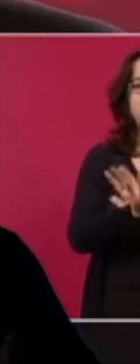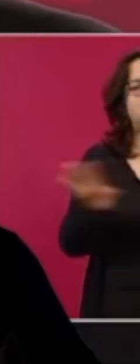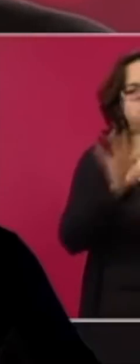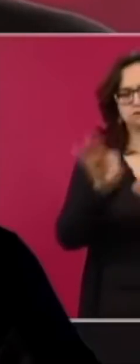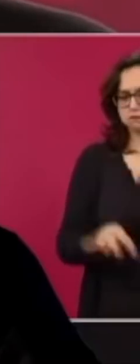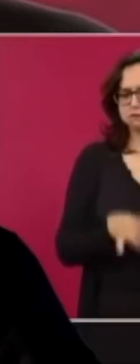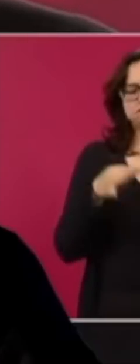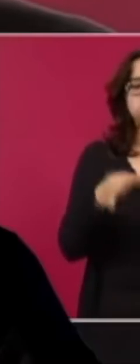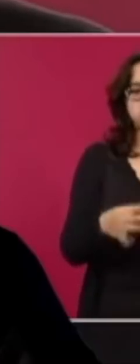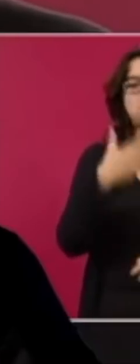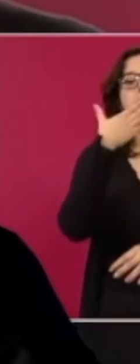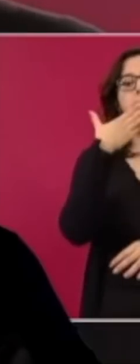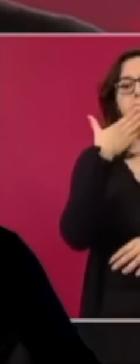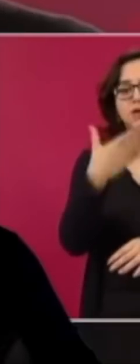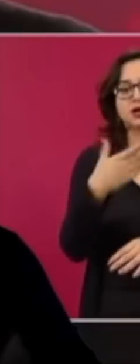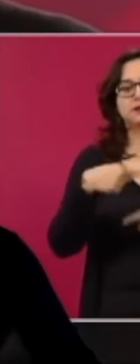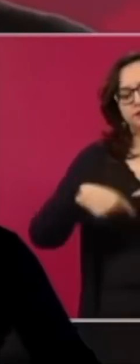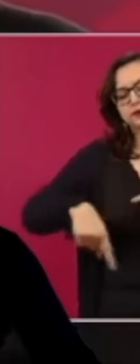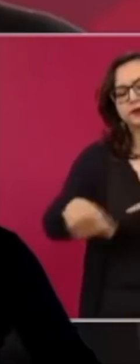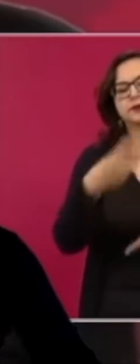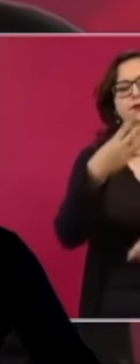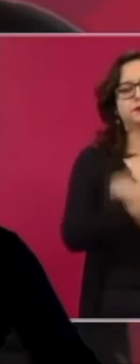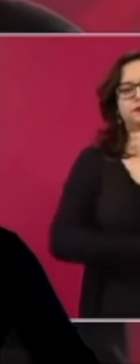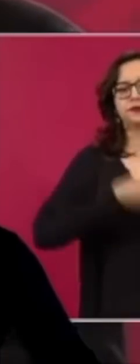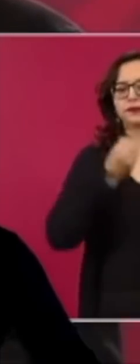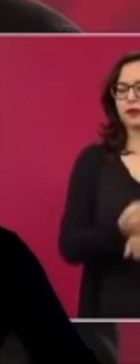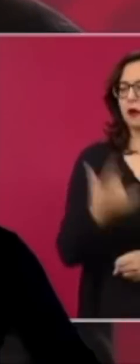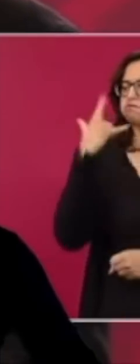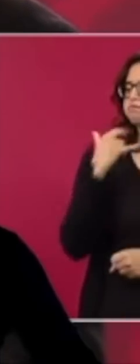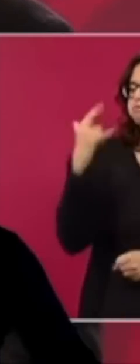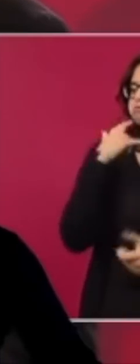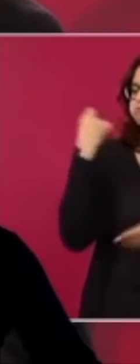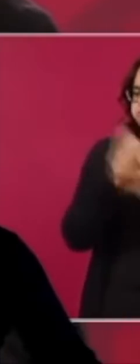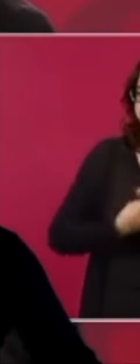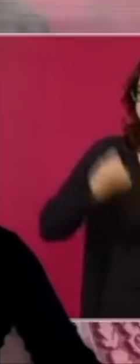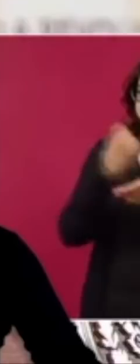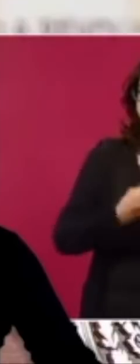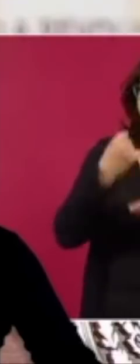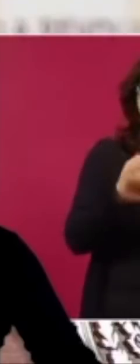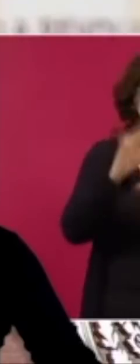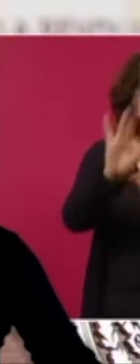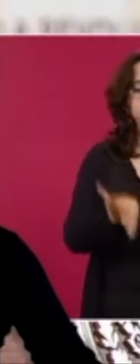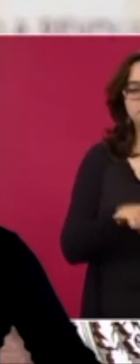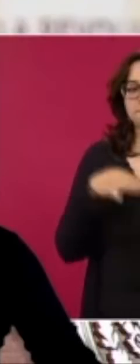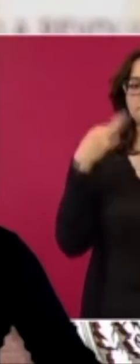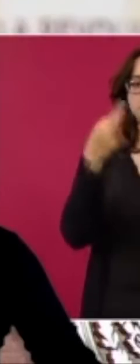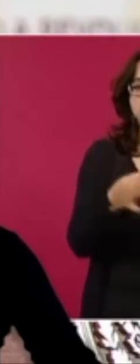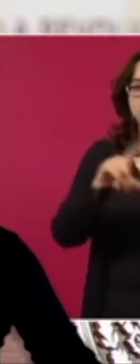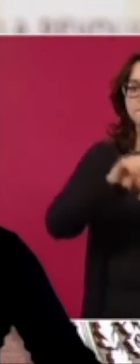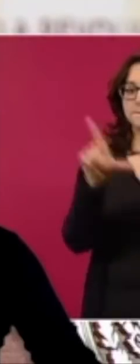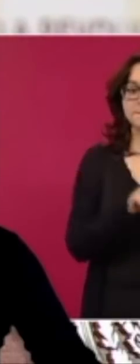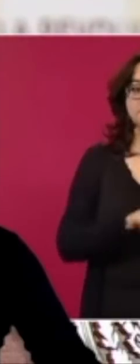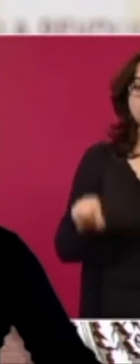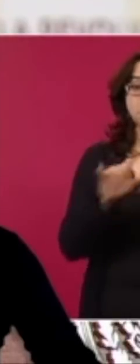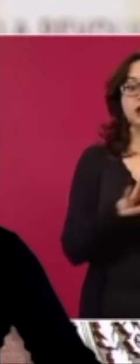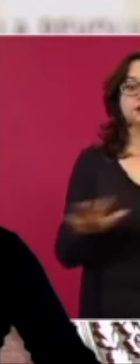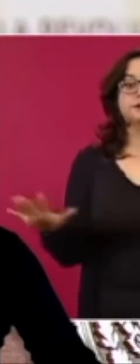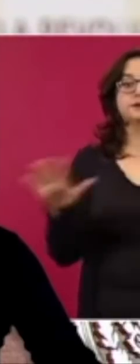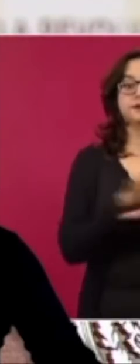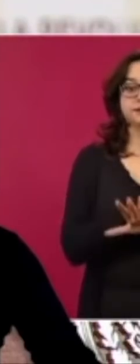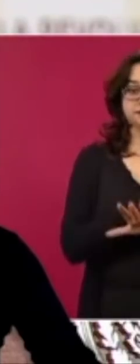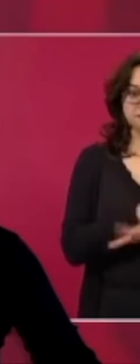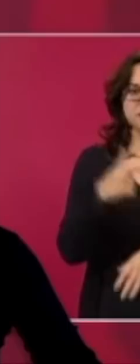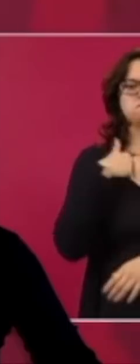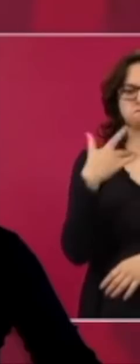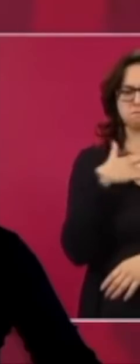cerrar un ciclo de lucha por la transformación de nuestro país, y estoy seguro que